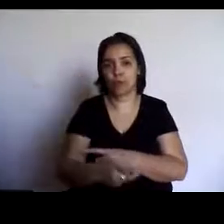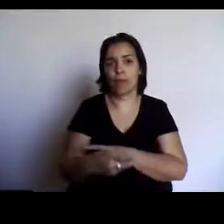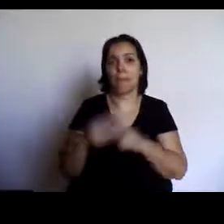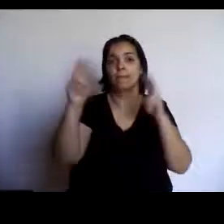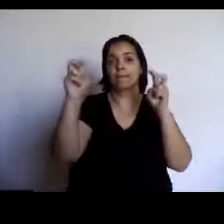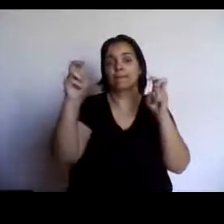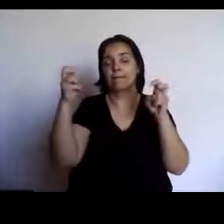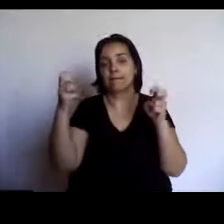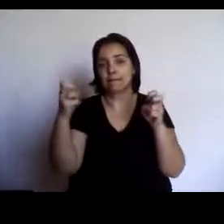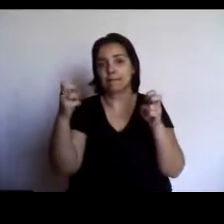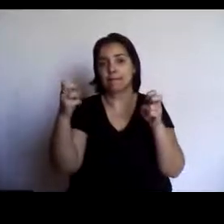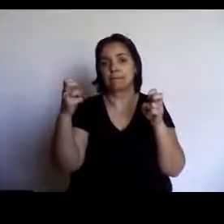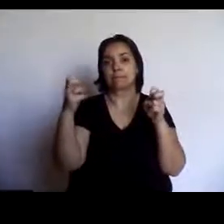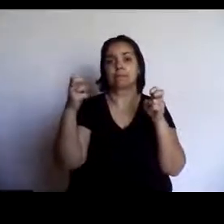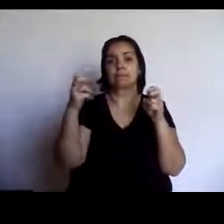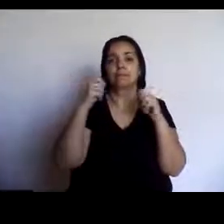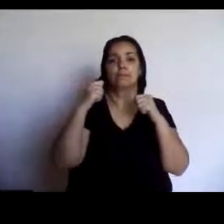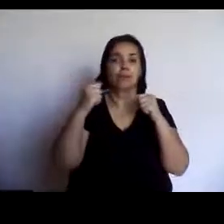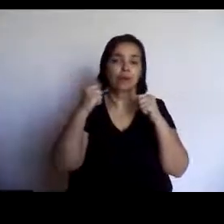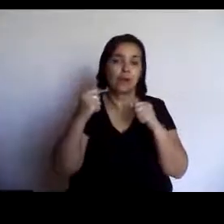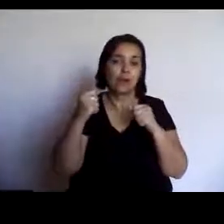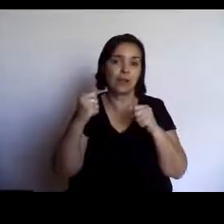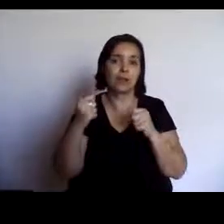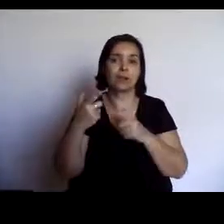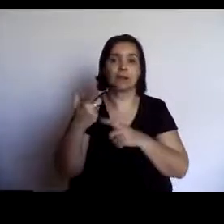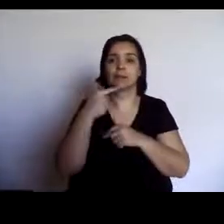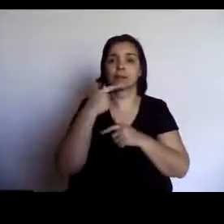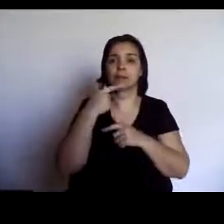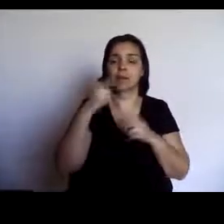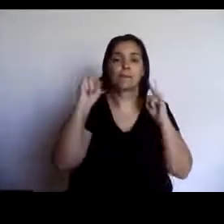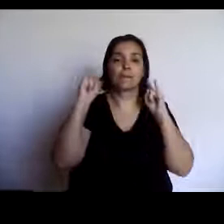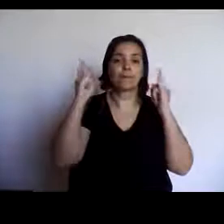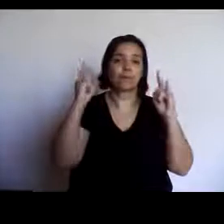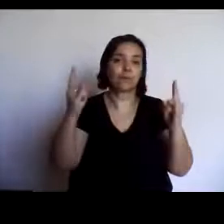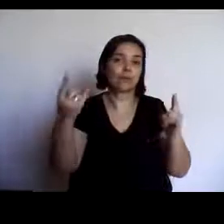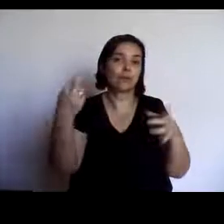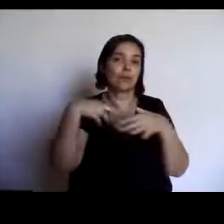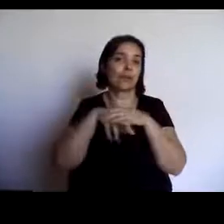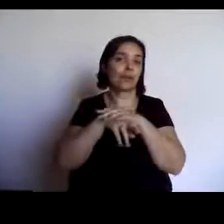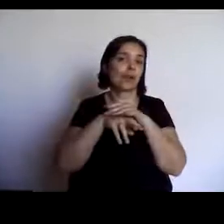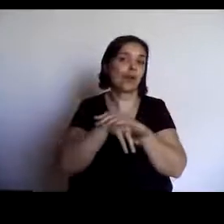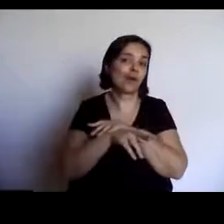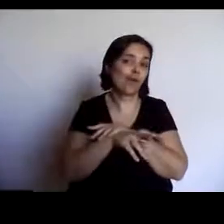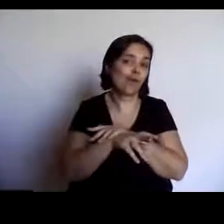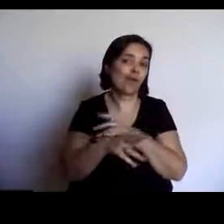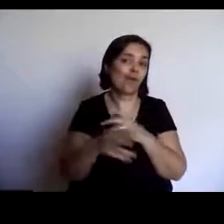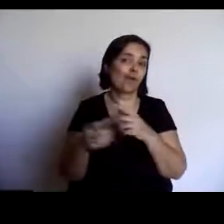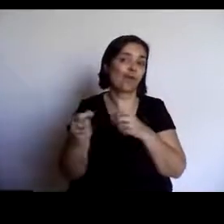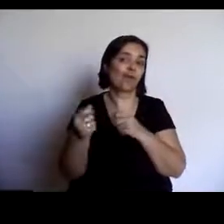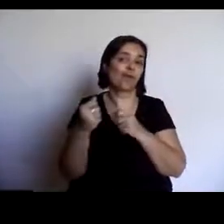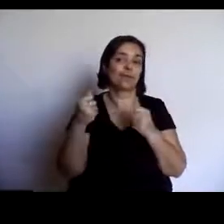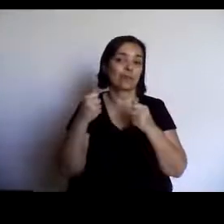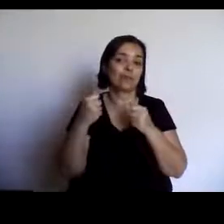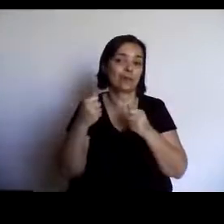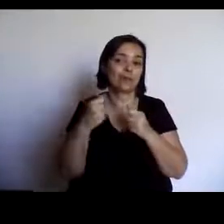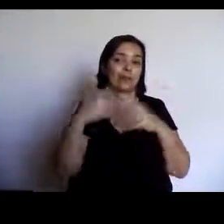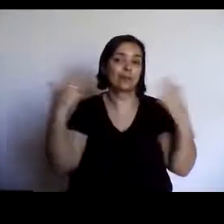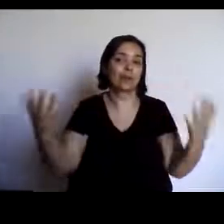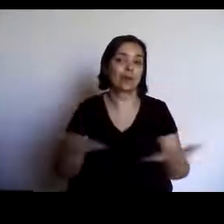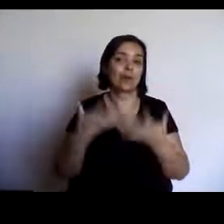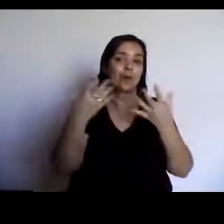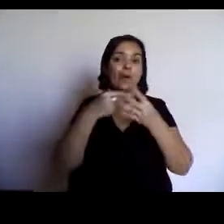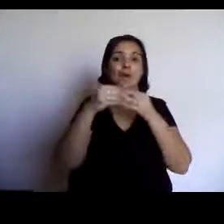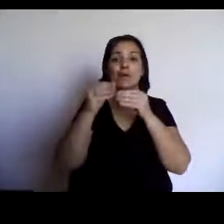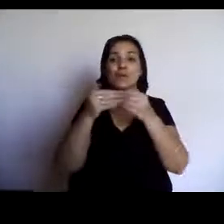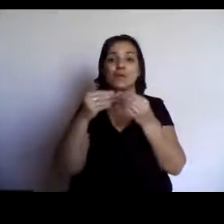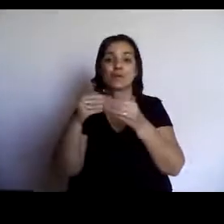renovables, corredores ecofluviales, medio ambiente, recursos hídricos, promoción de la artesanía y productos tradicionales